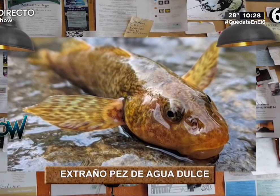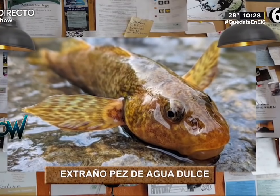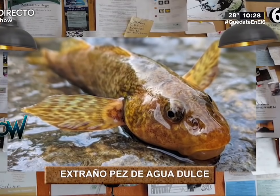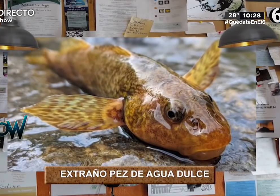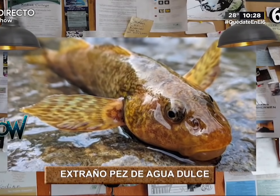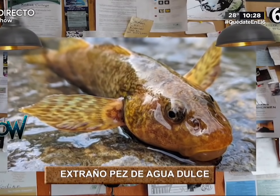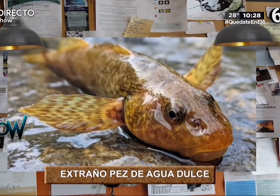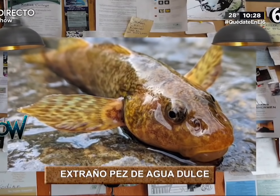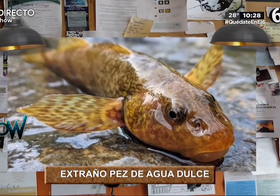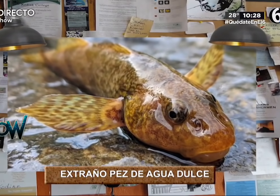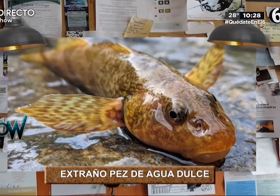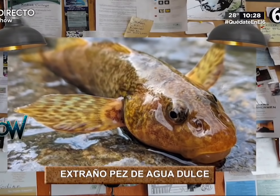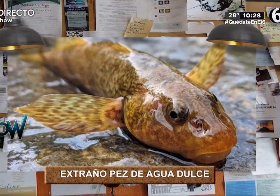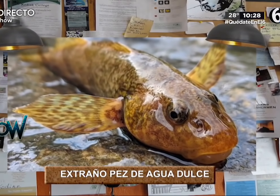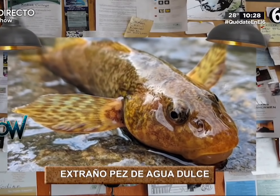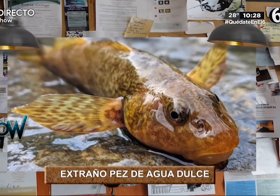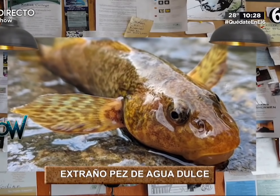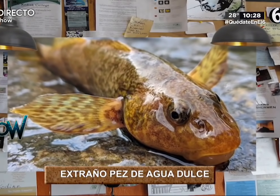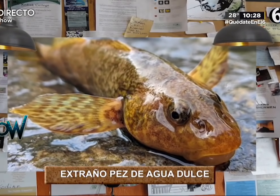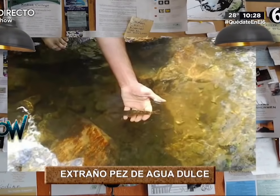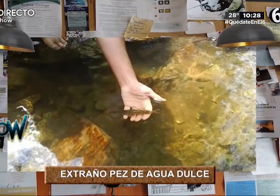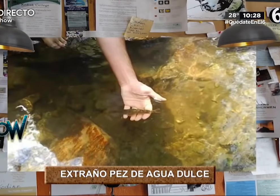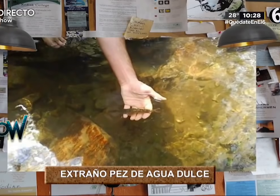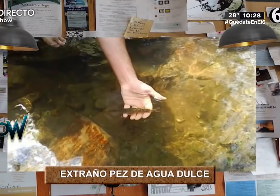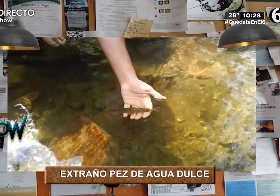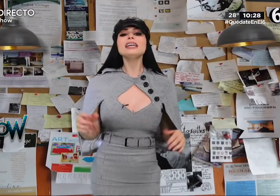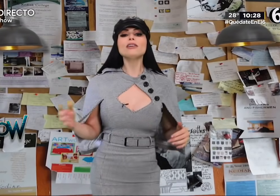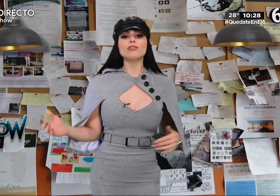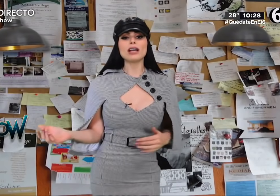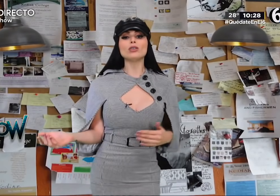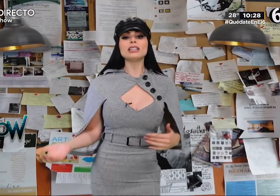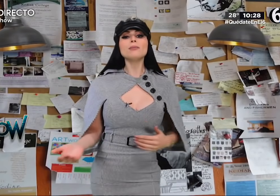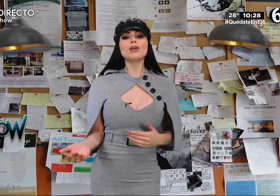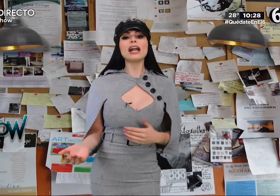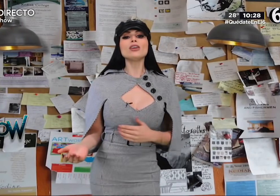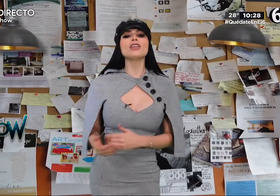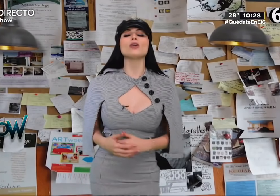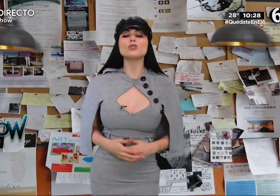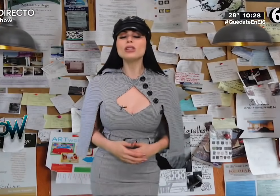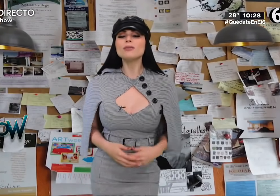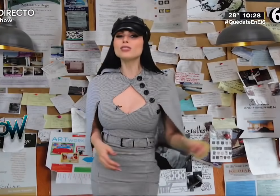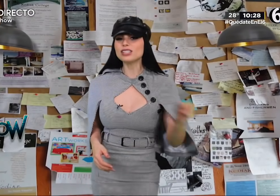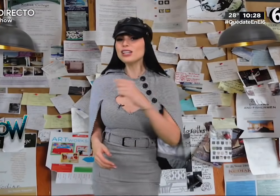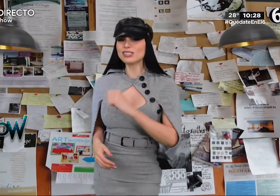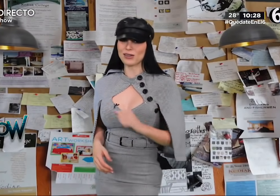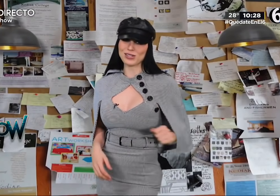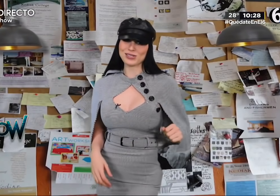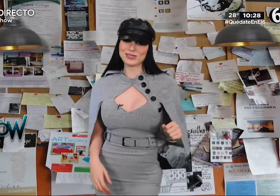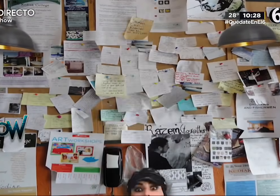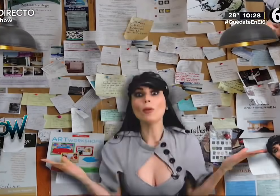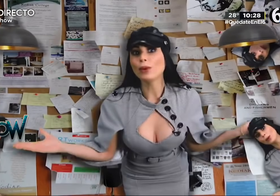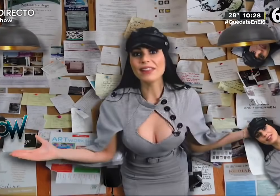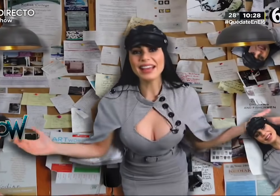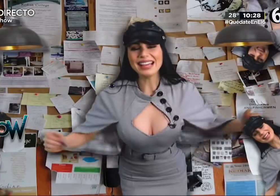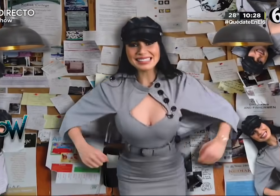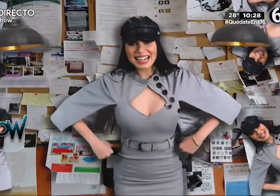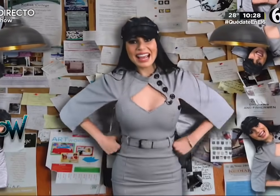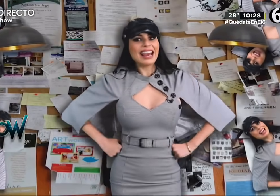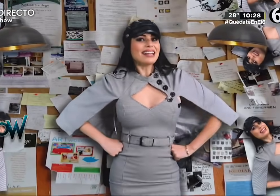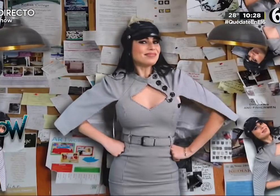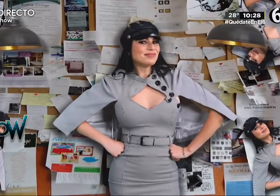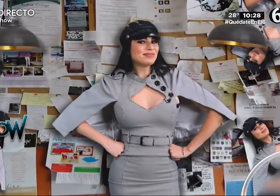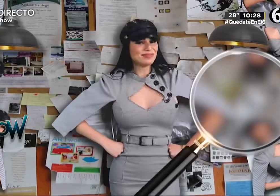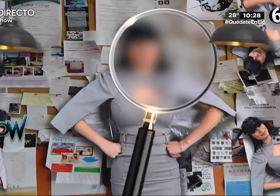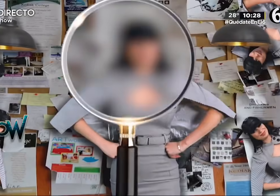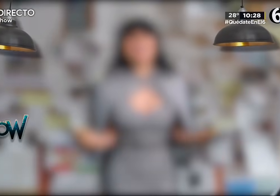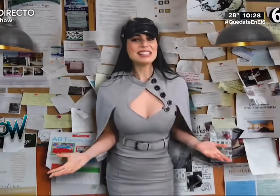1 kilómetro del cruce en el río Devaslam del centro de Rumania y que fue contemporáneo de los últimos dinosaurios. ¿No puedes